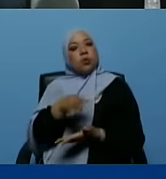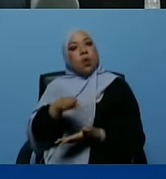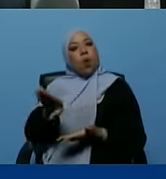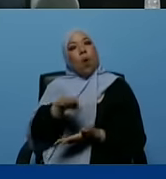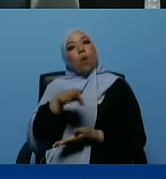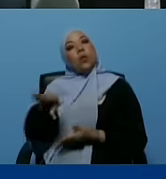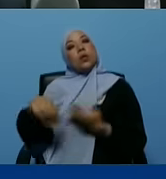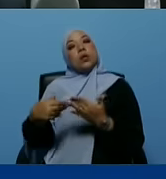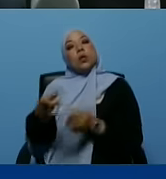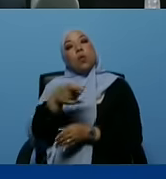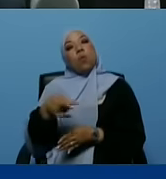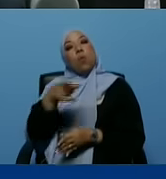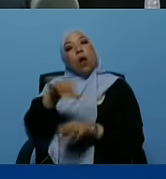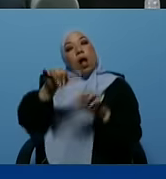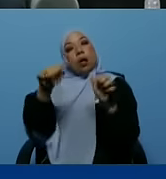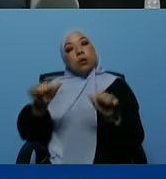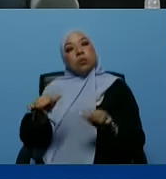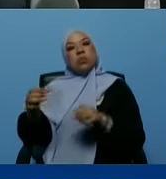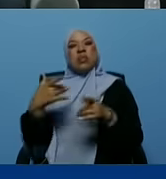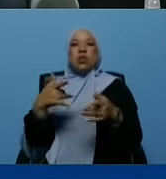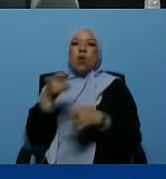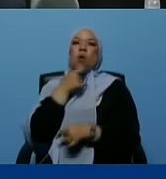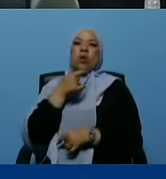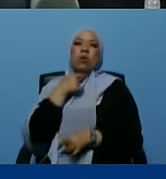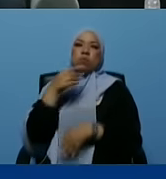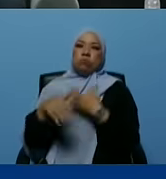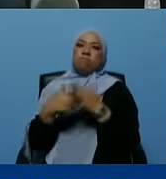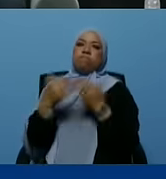y después buscan al artista y lo chantajean.